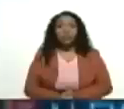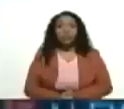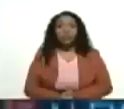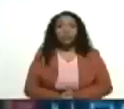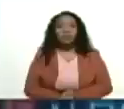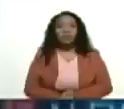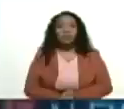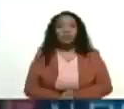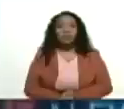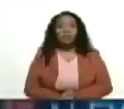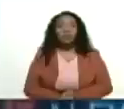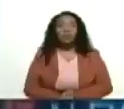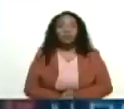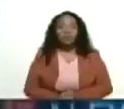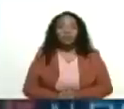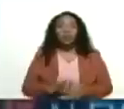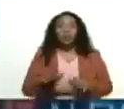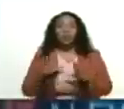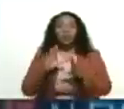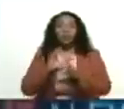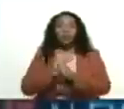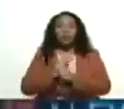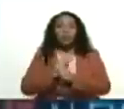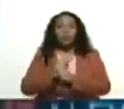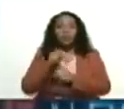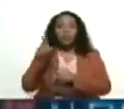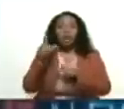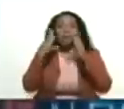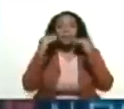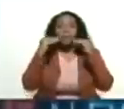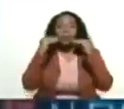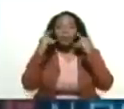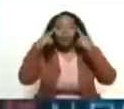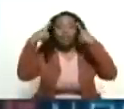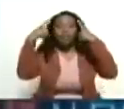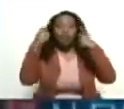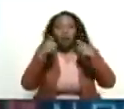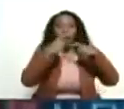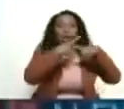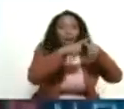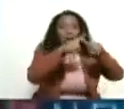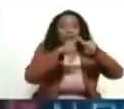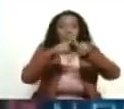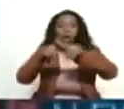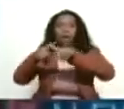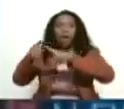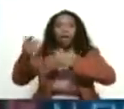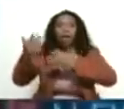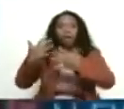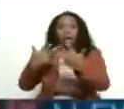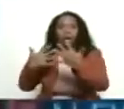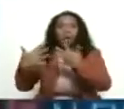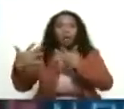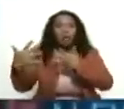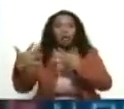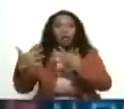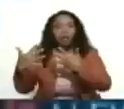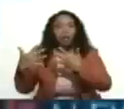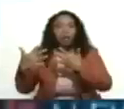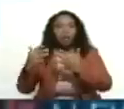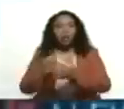Que contienen en sí un cúmulo de experiencias, de vivencias que confluyen aquí por los